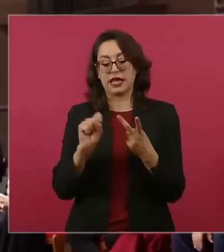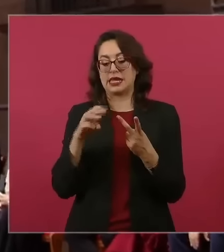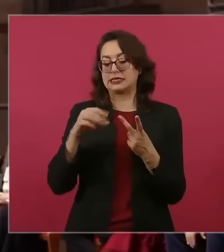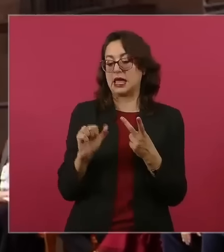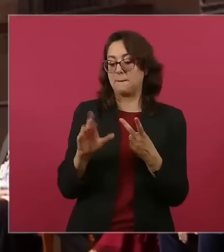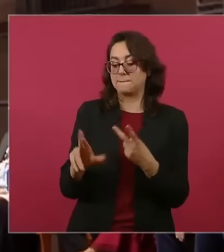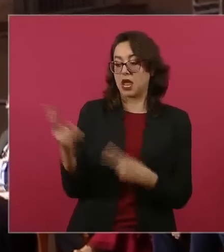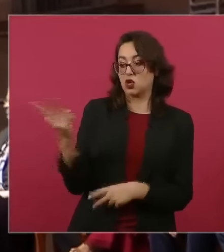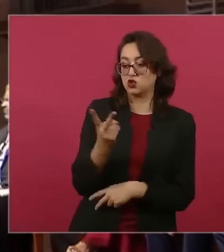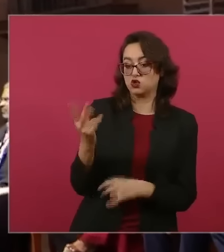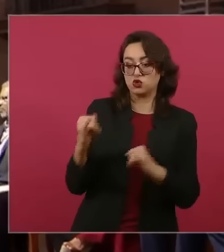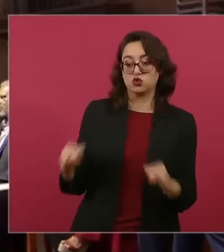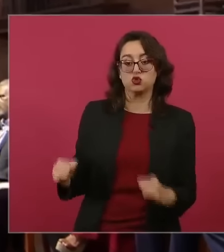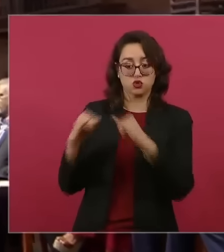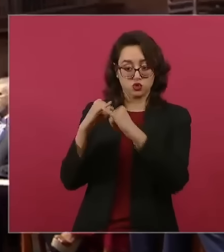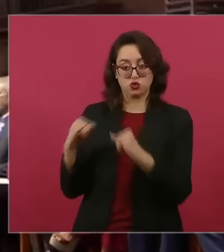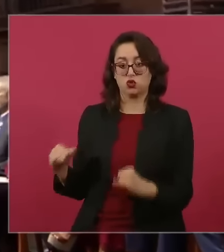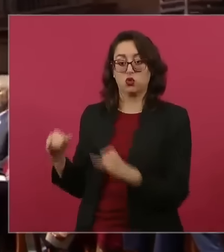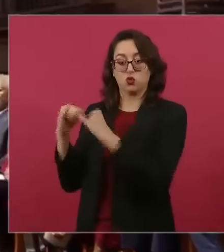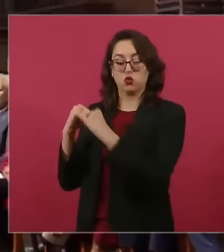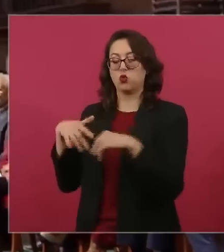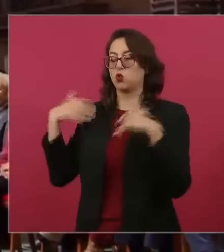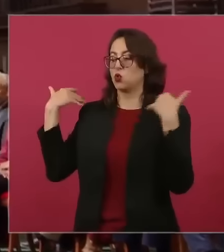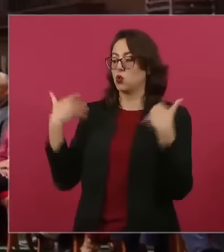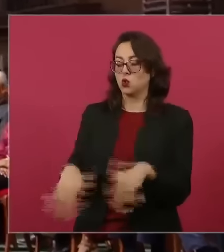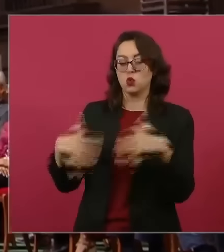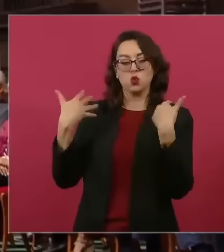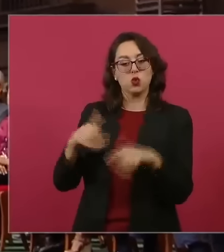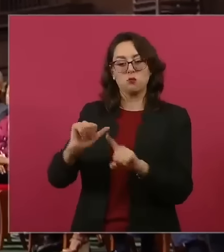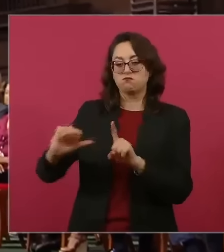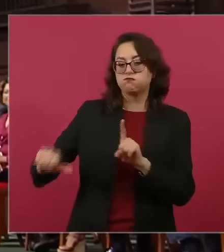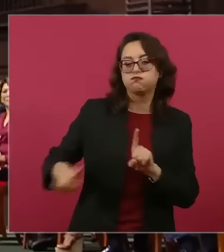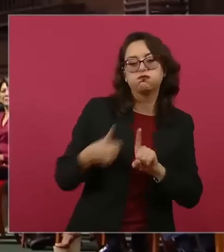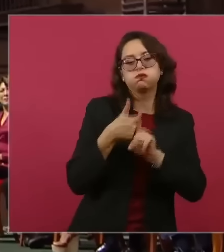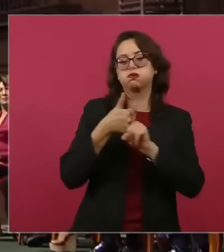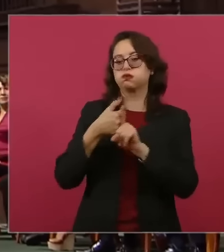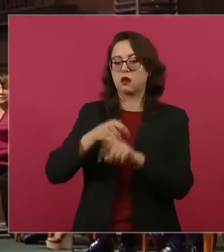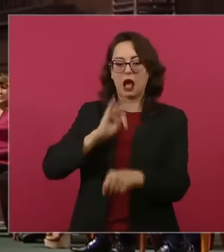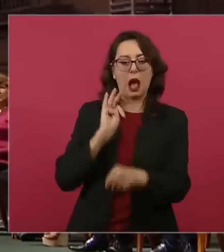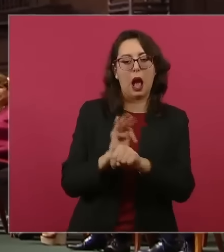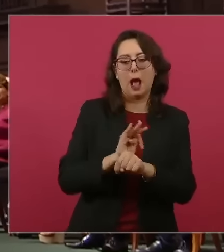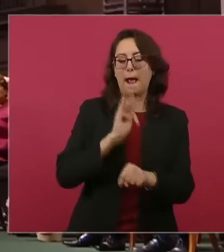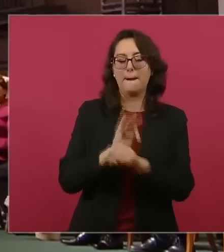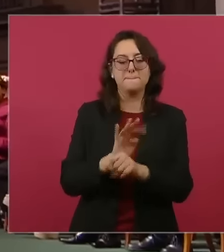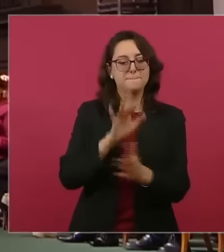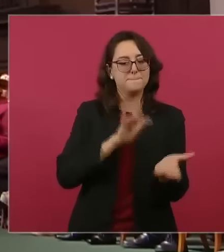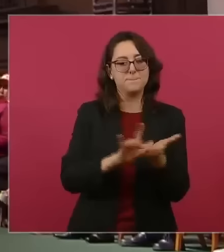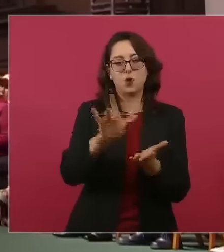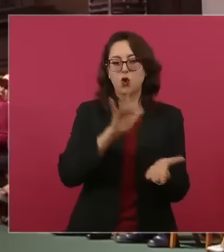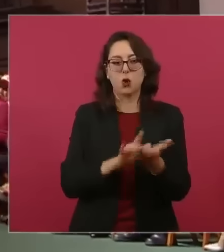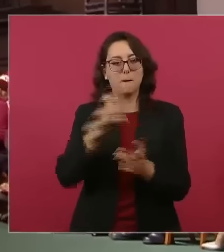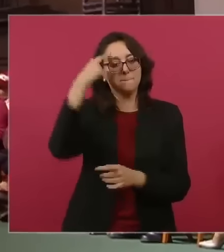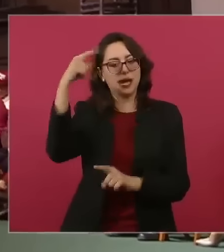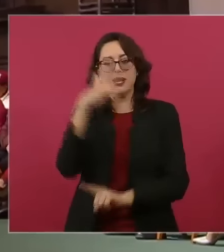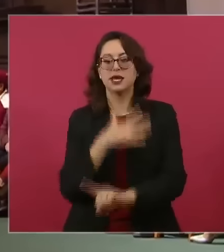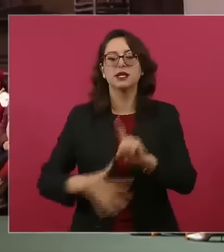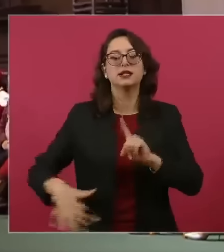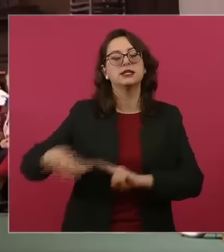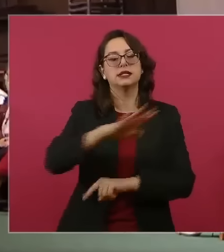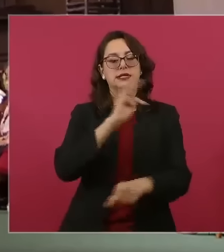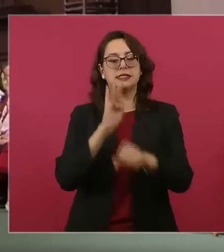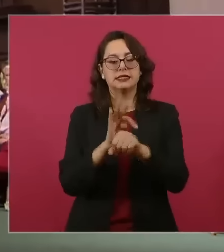Marina han sido nuestros grandes apoyos, no solo en materia de seguridad pública,